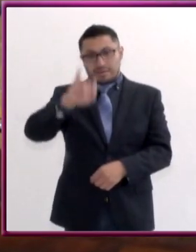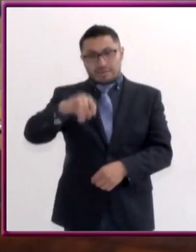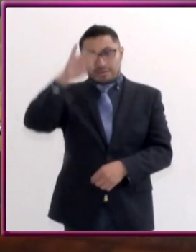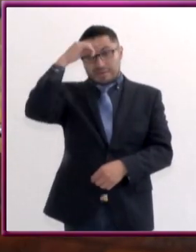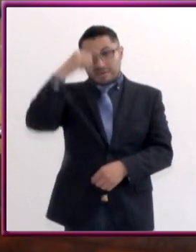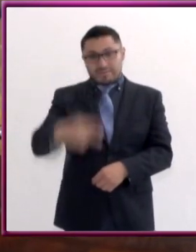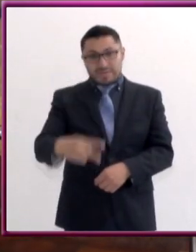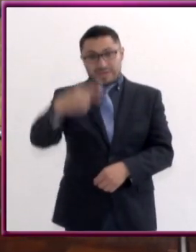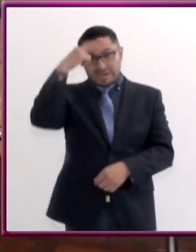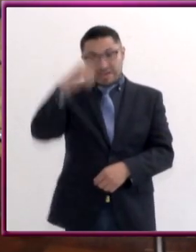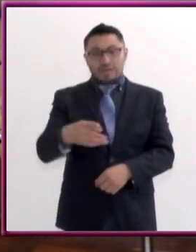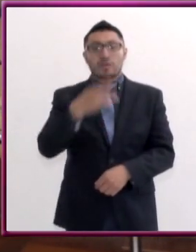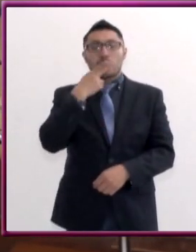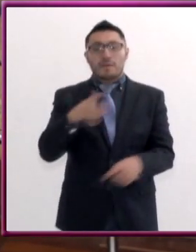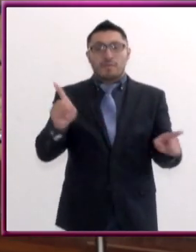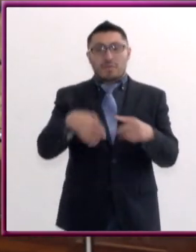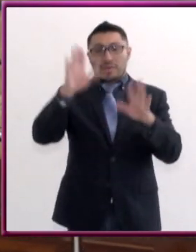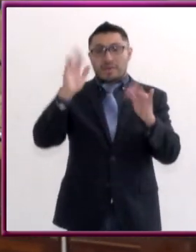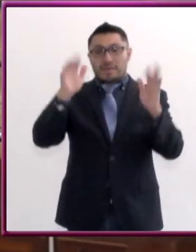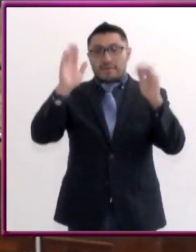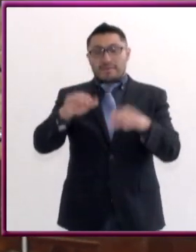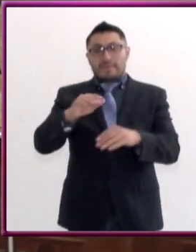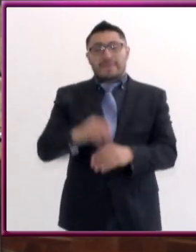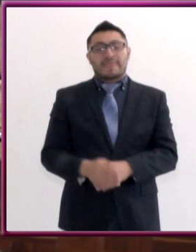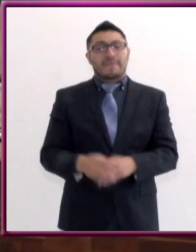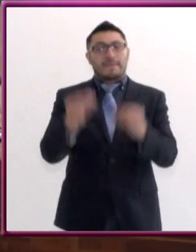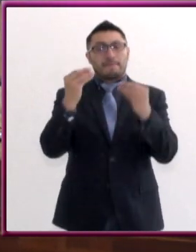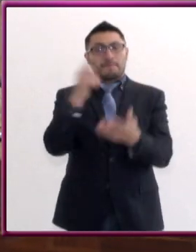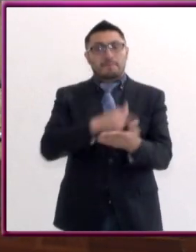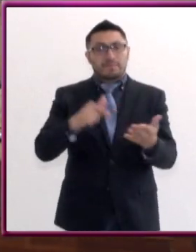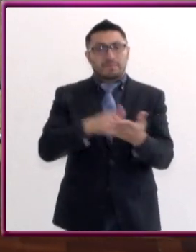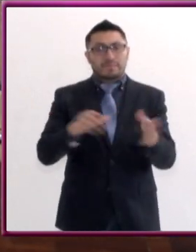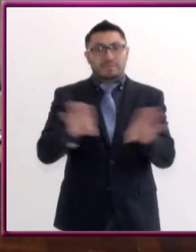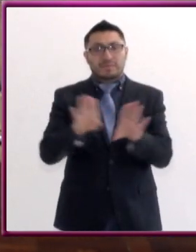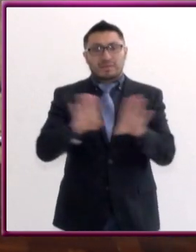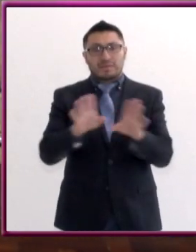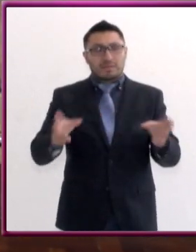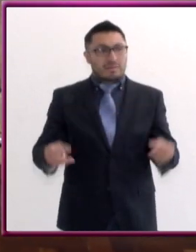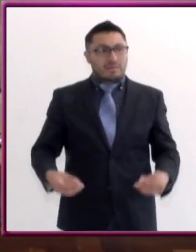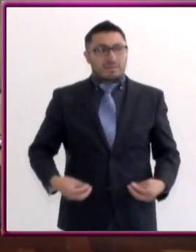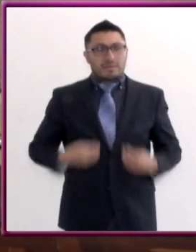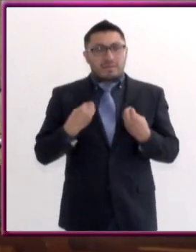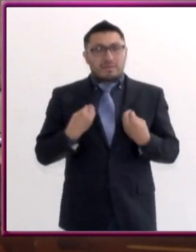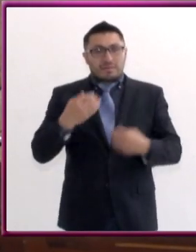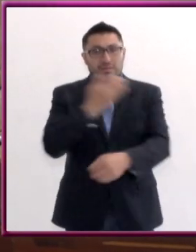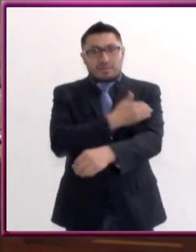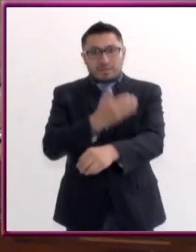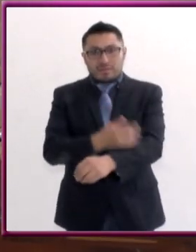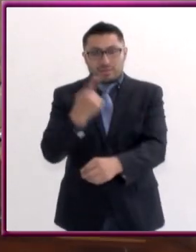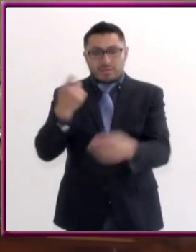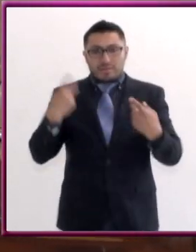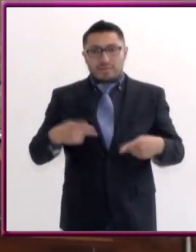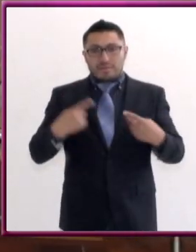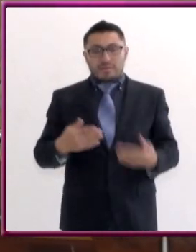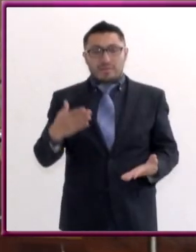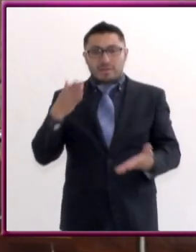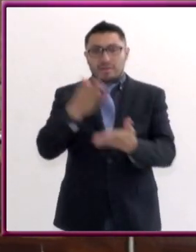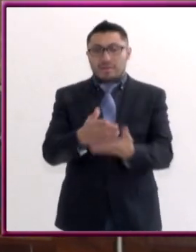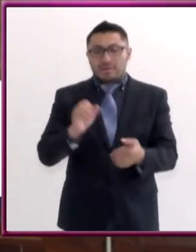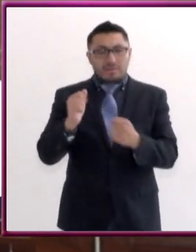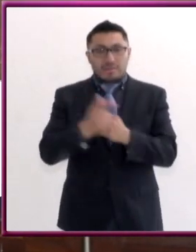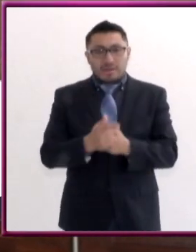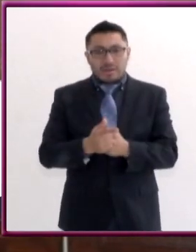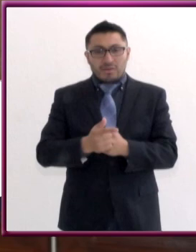también usamos la música para las despedidas. En muchos sitios, una banda del pueblo acompaña a cada persona hacia su última